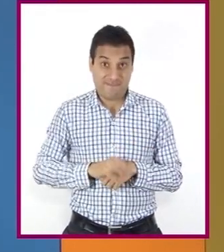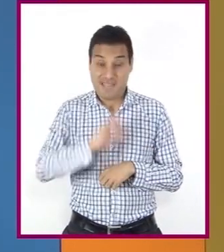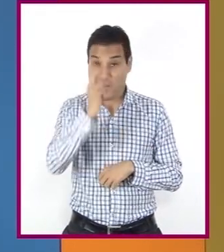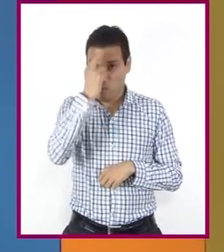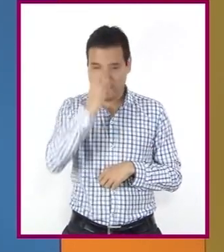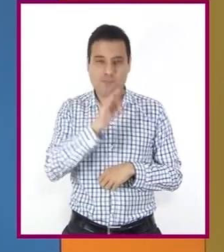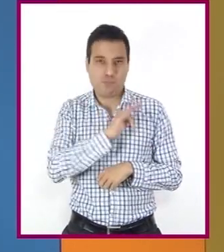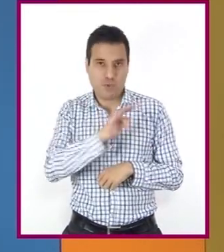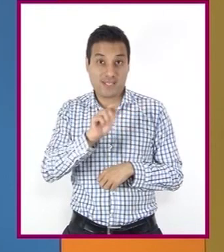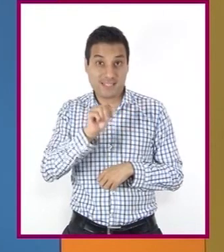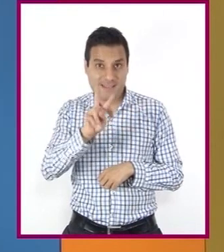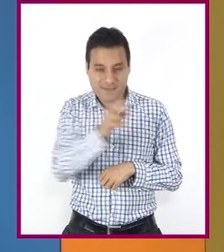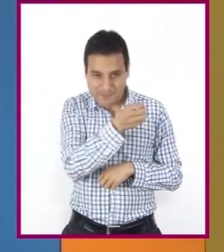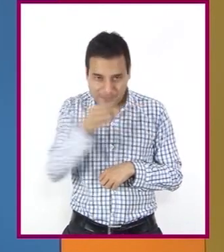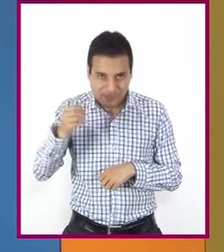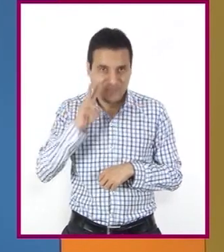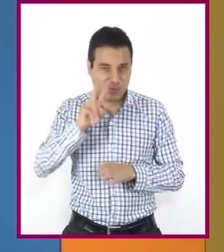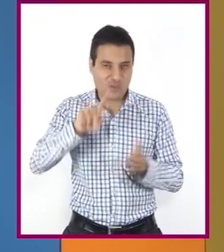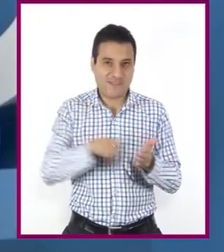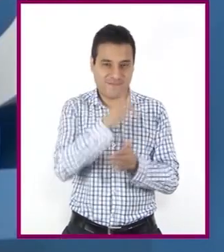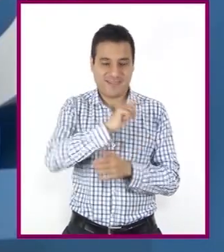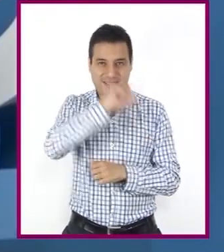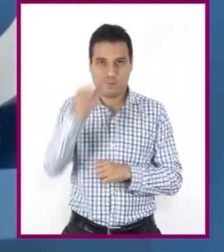pueden volver a ver la sesión más tarde.